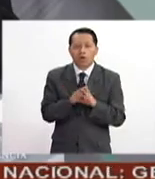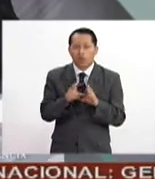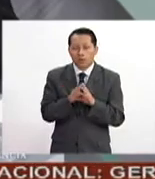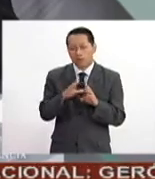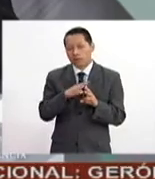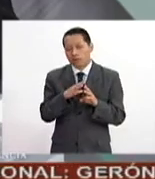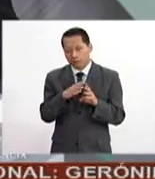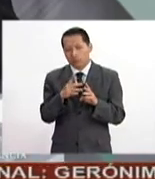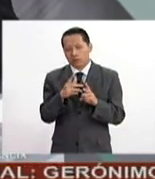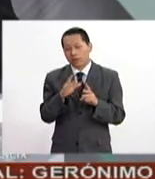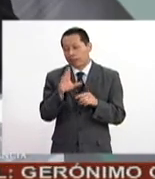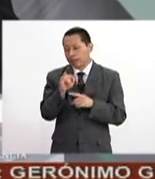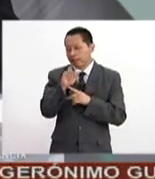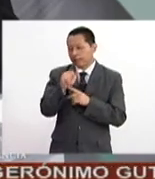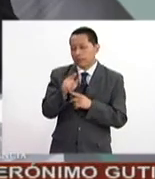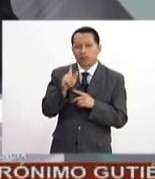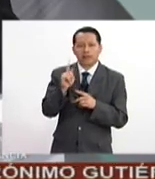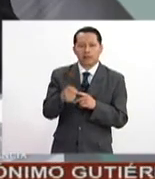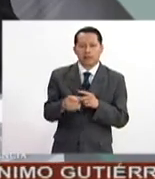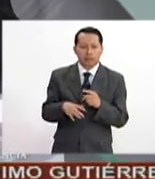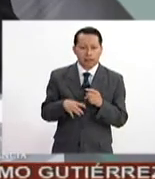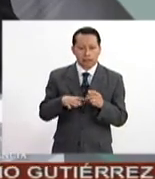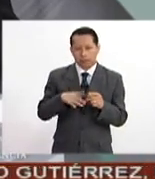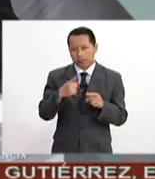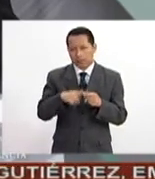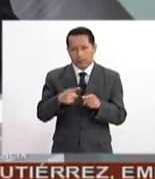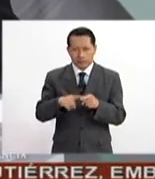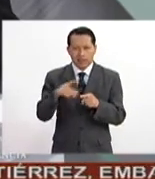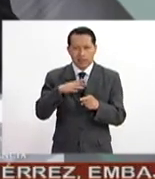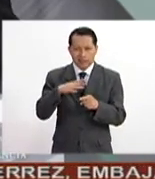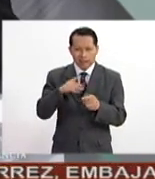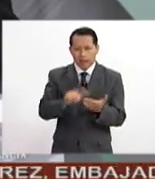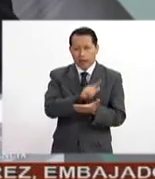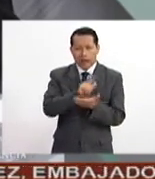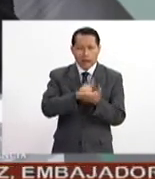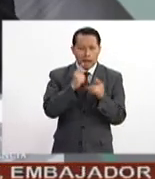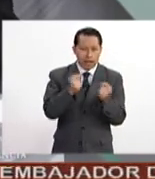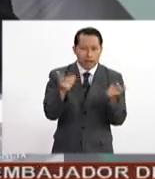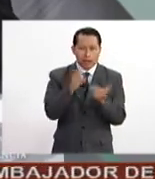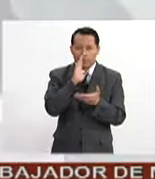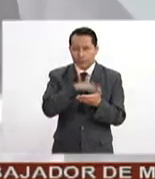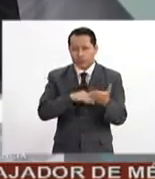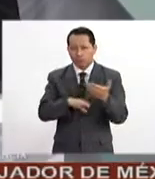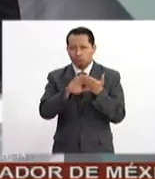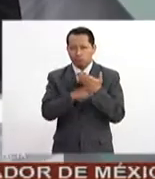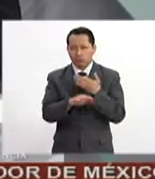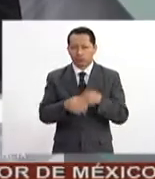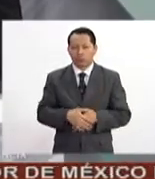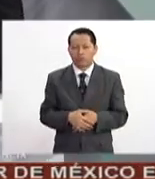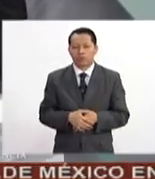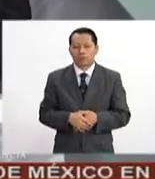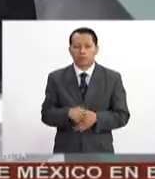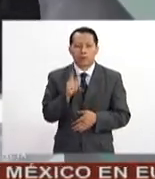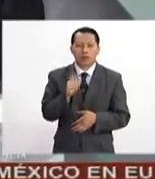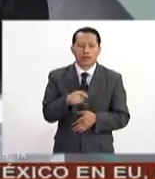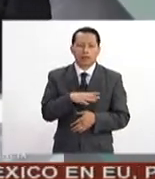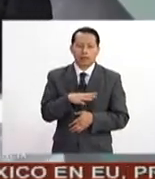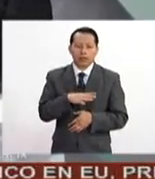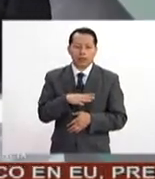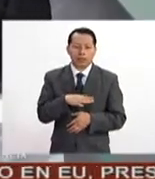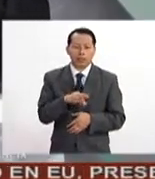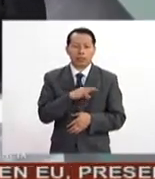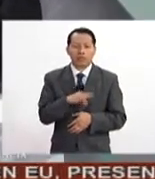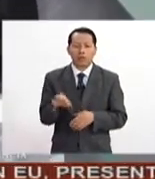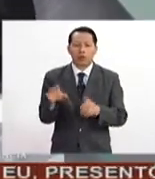civil de la prevención del delito en nuestro país. Este es un paso fundamental para ello. La articulación de